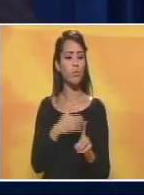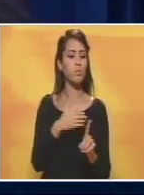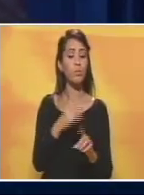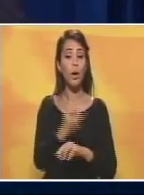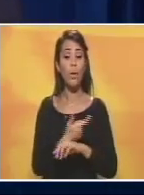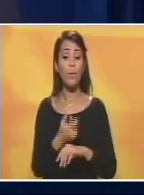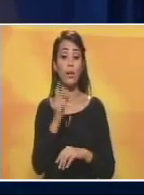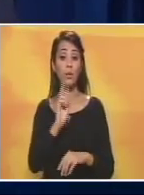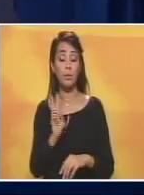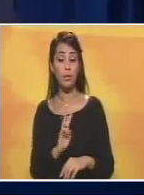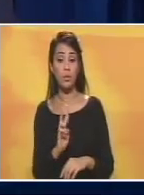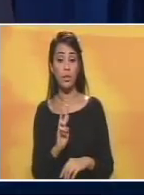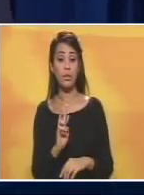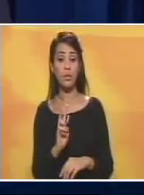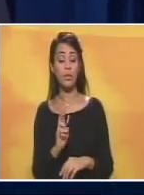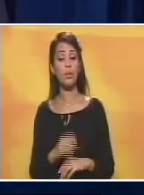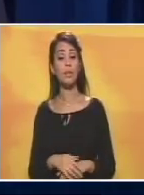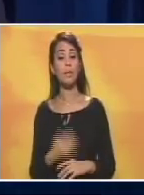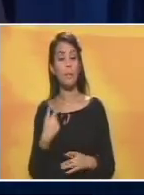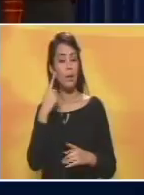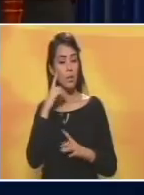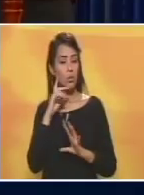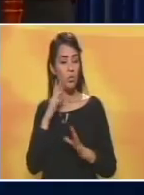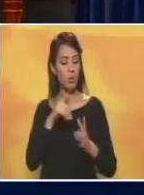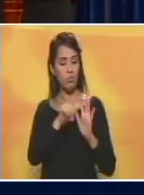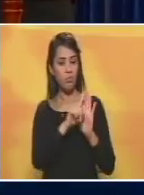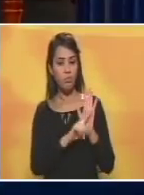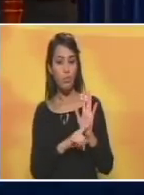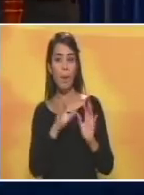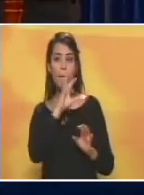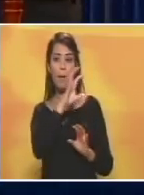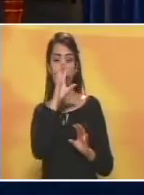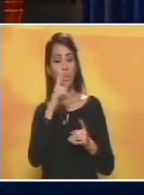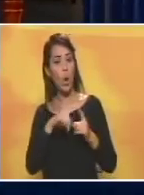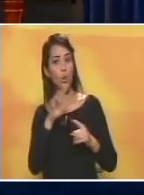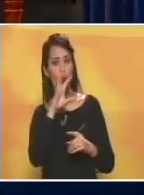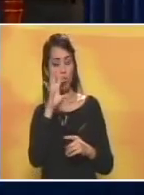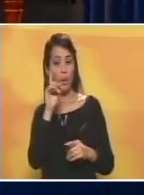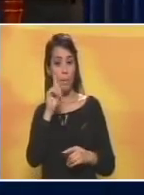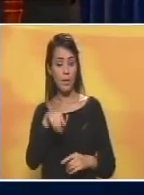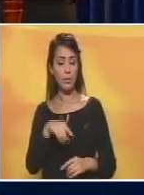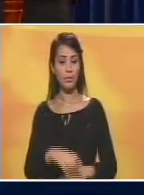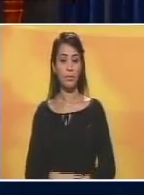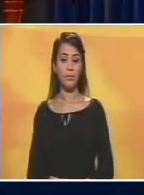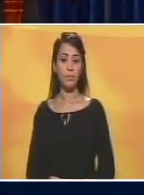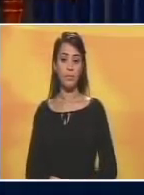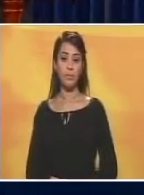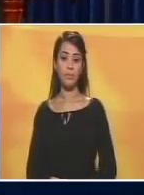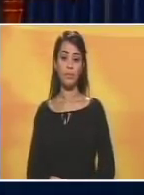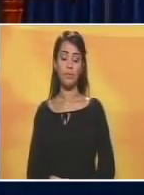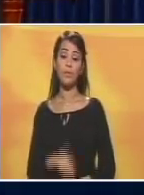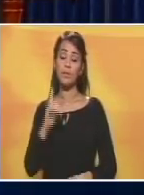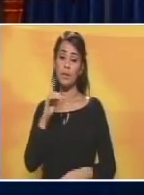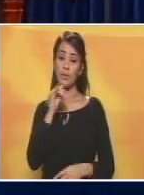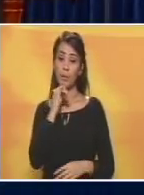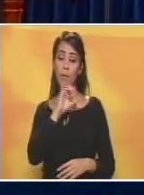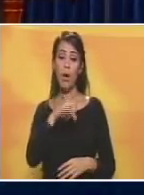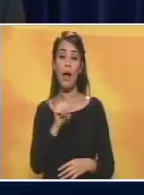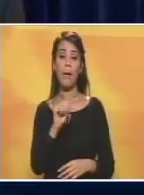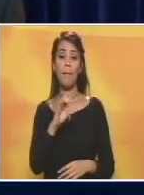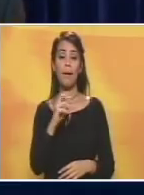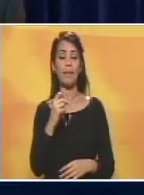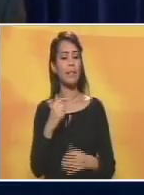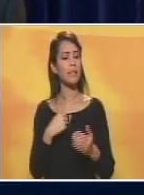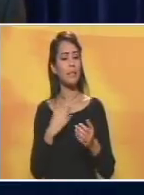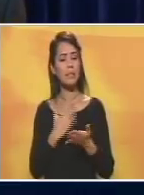aunque resaltó que está considerando el impacto de estas medidas en países vecinos. Holness, por su parte, afirmó que Jamaica siempre